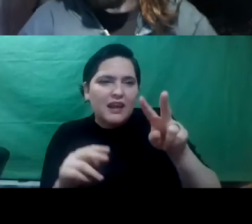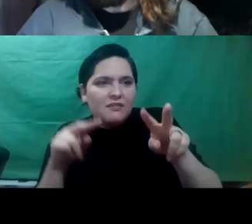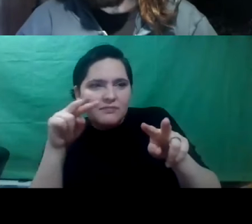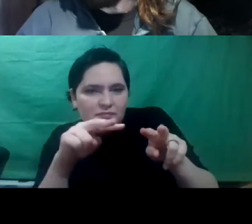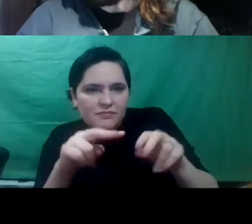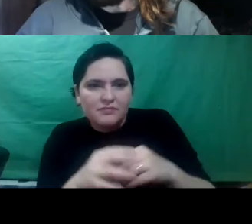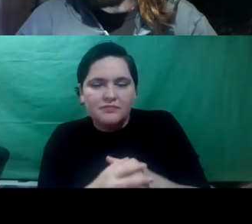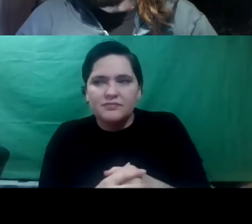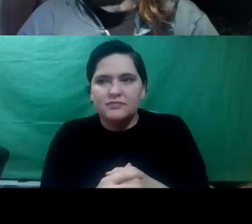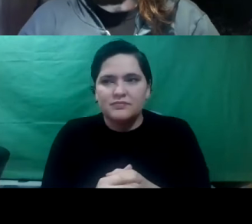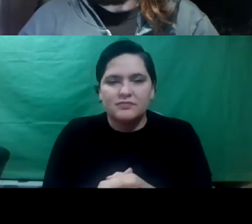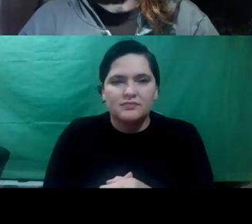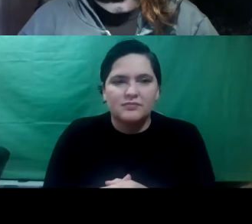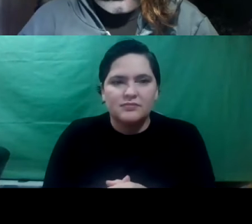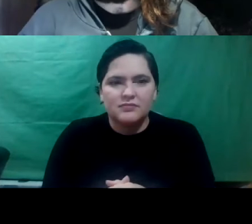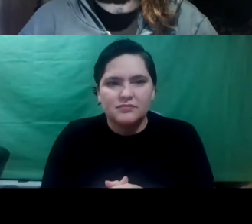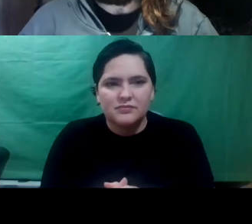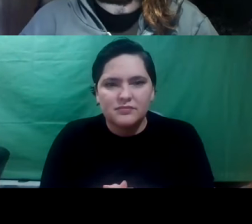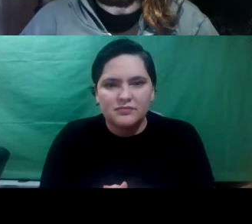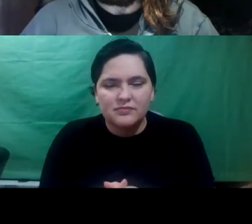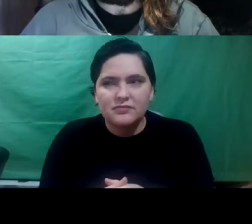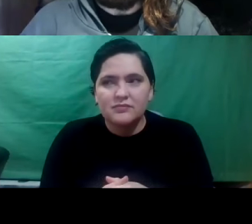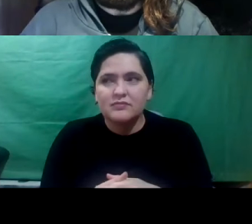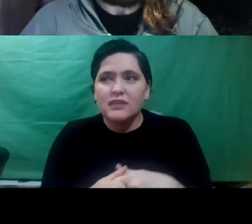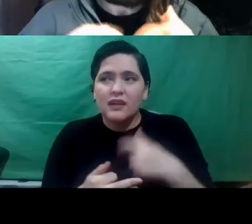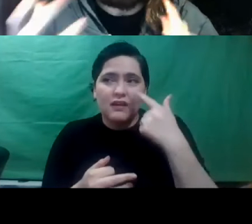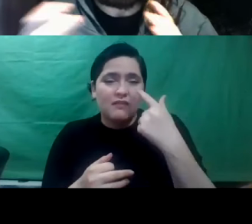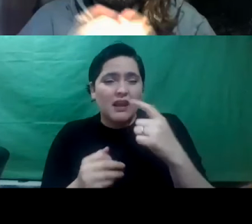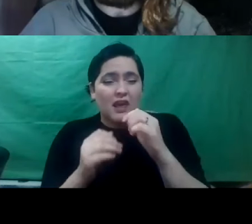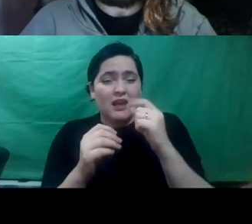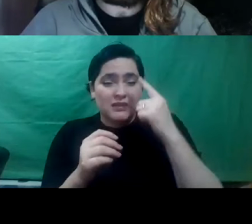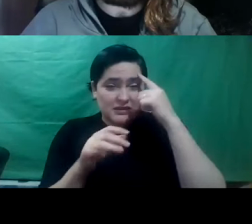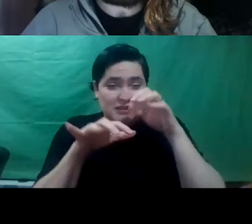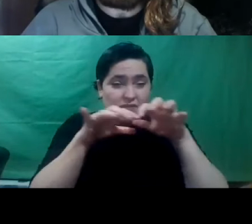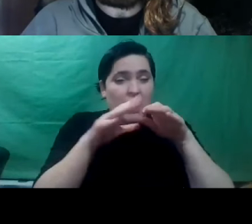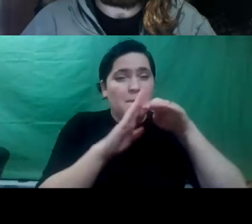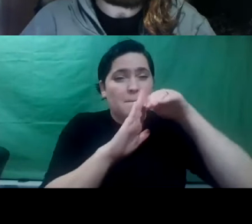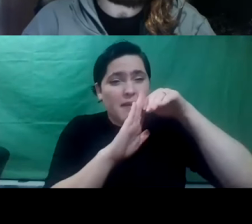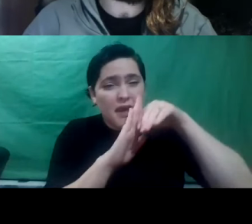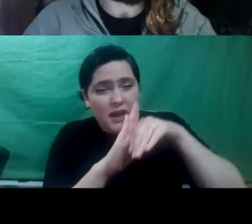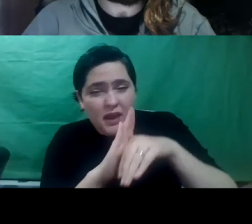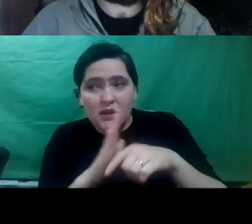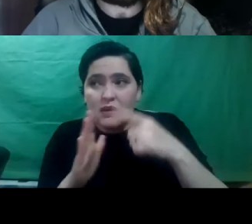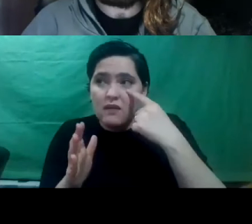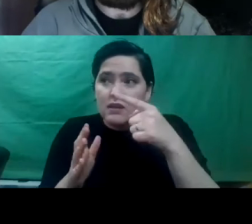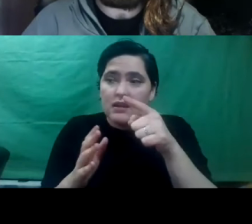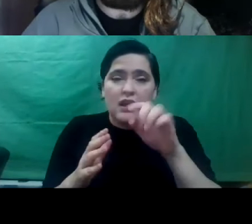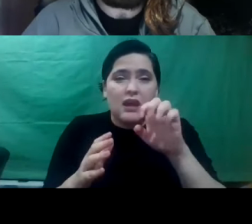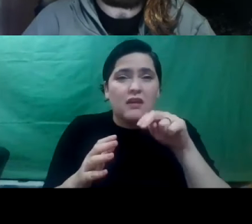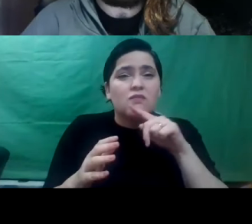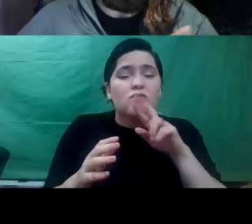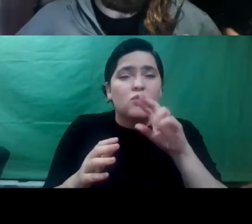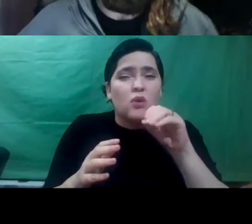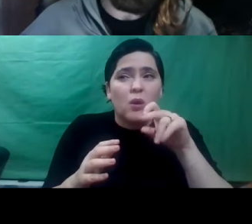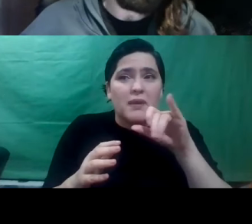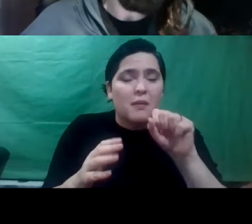Y bueno, este cambio en la entropía de la actividad cerebral y también en la experiencia subjetiva estaría muy asociada al receptor de